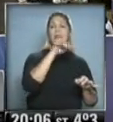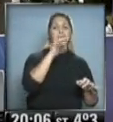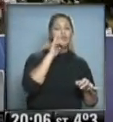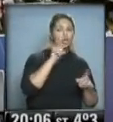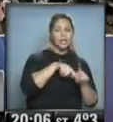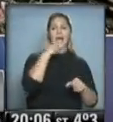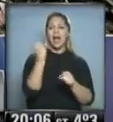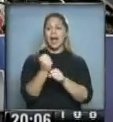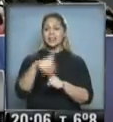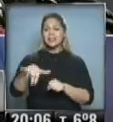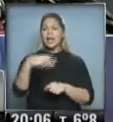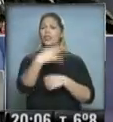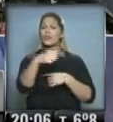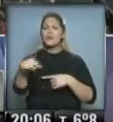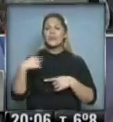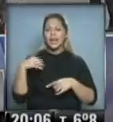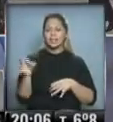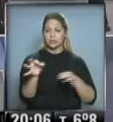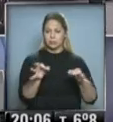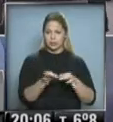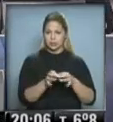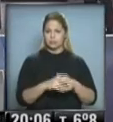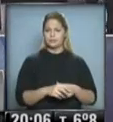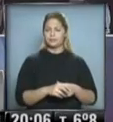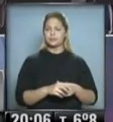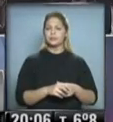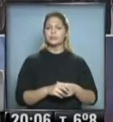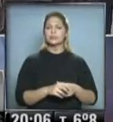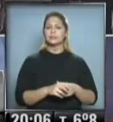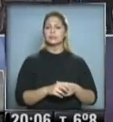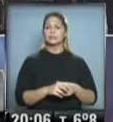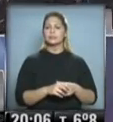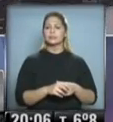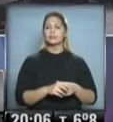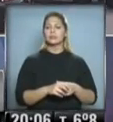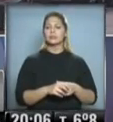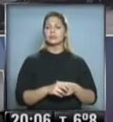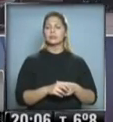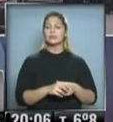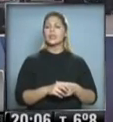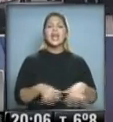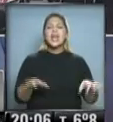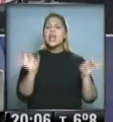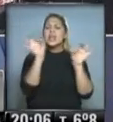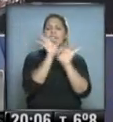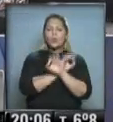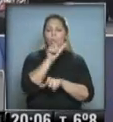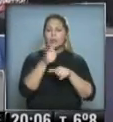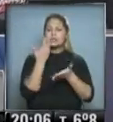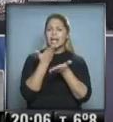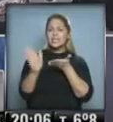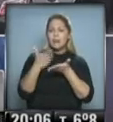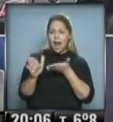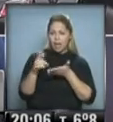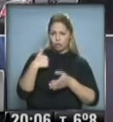sertões hasta Pantanal, dos vilarejos hasta las metrópolis, ninguém se senta excluído del afecto del Papa.